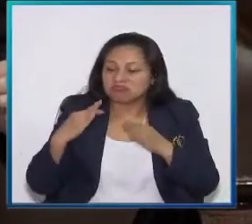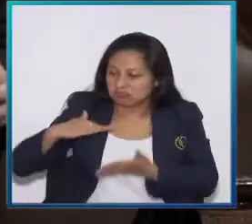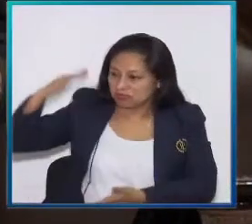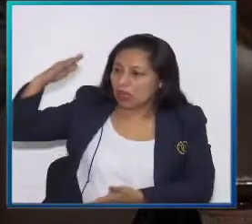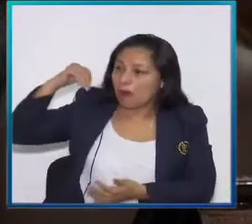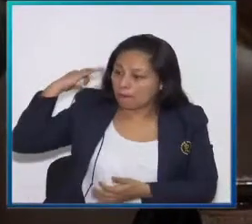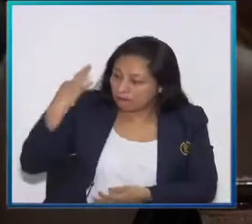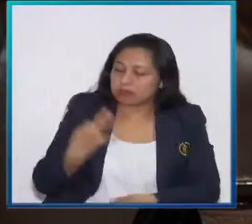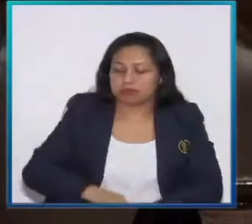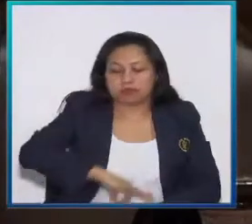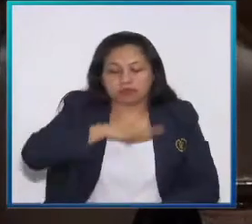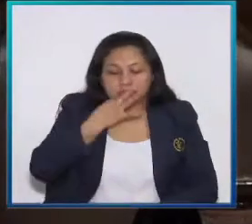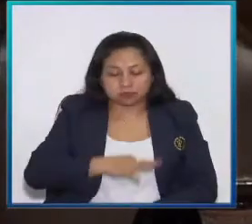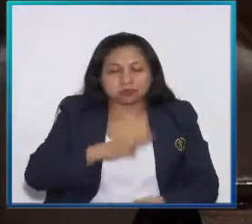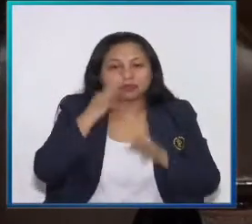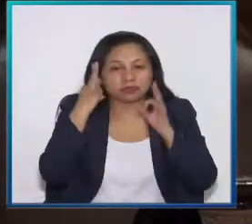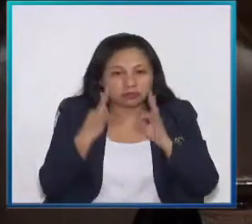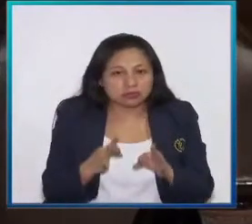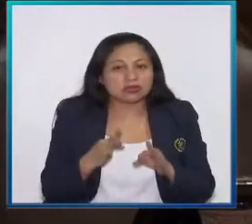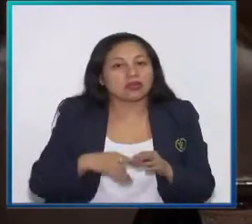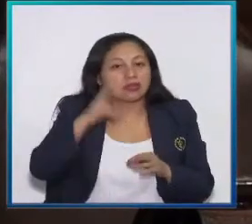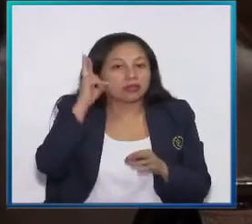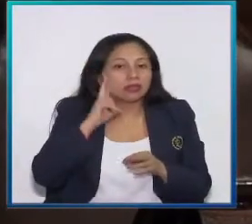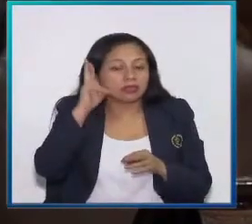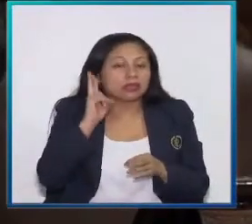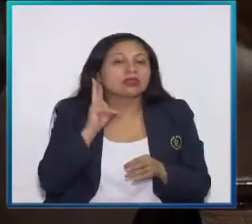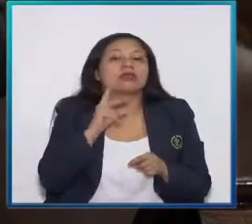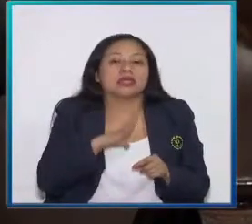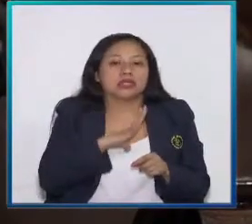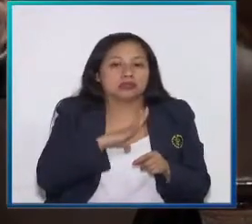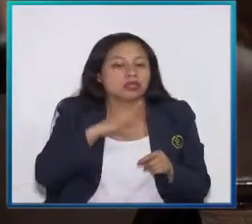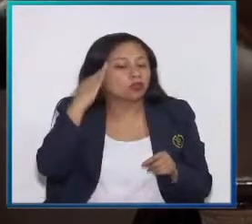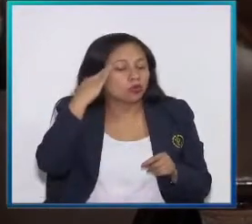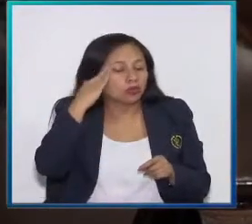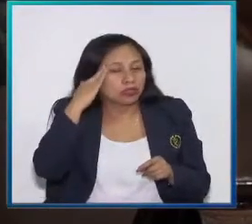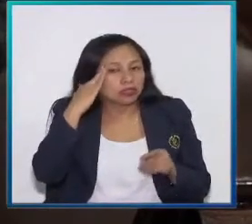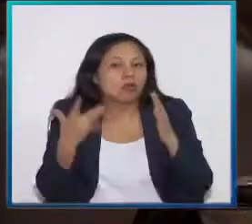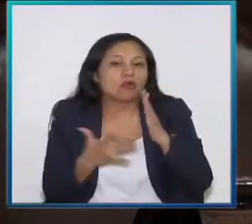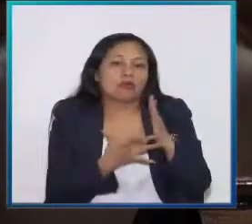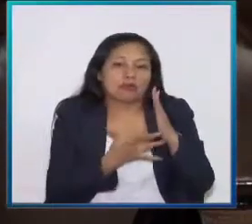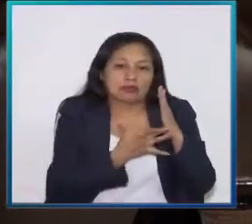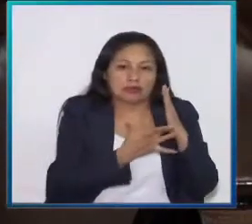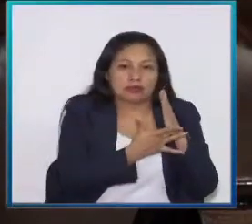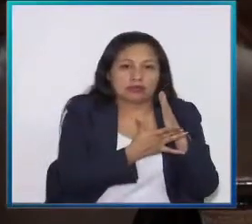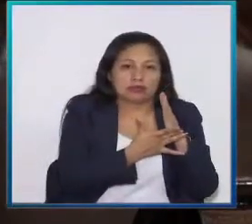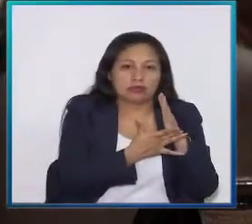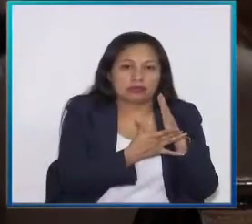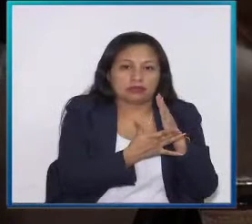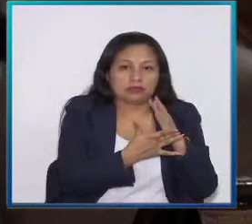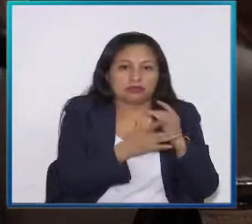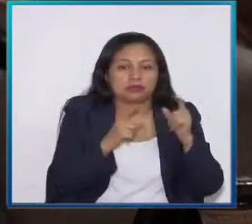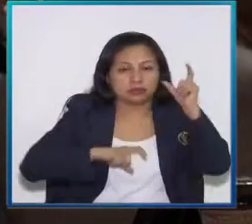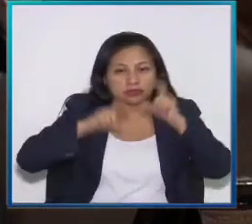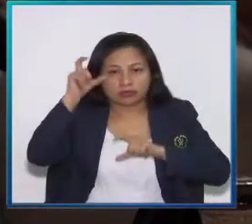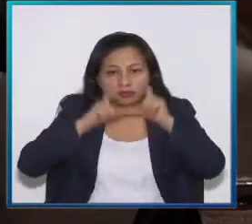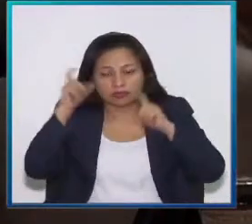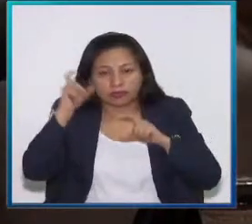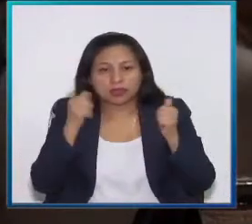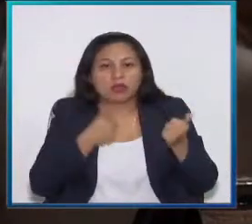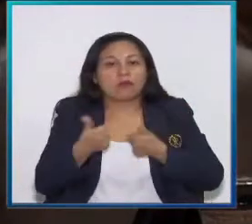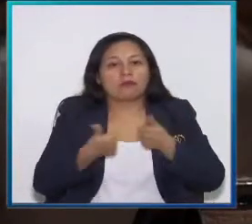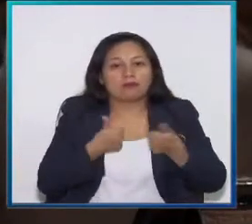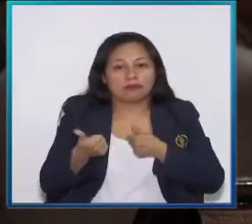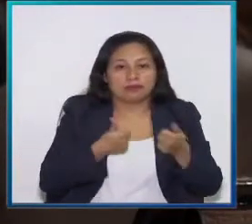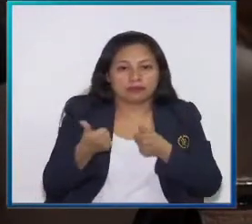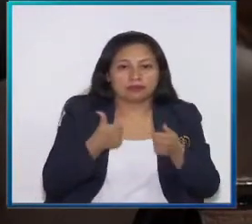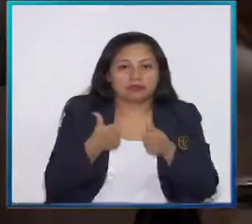perfil profesional en razón de que deben tener el conocimiento técnico de la gestión y la